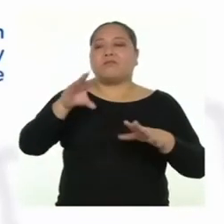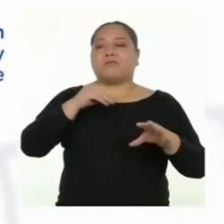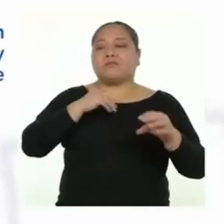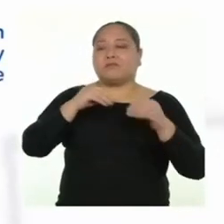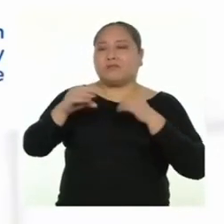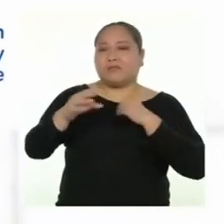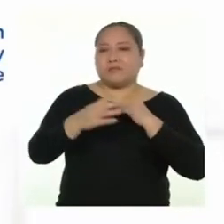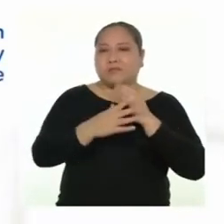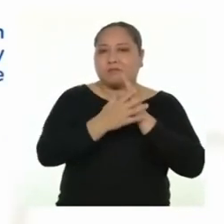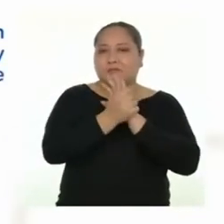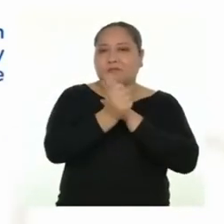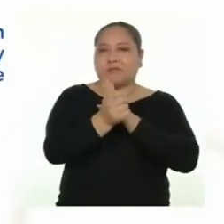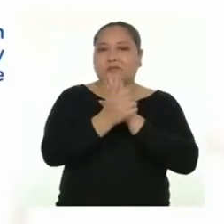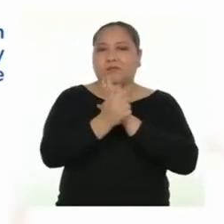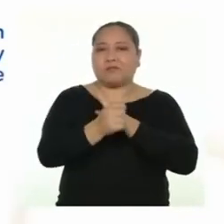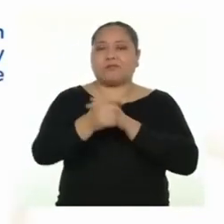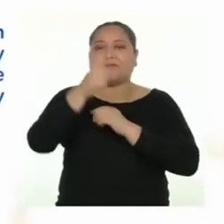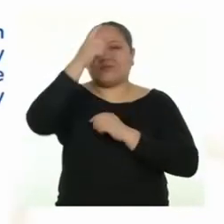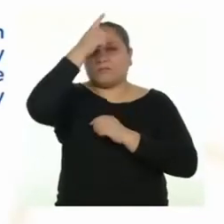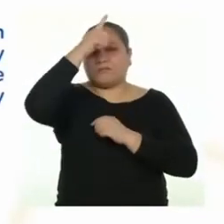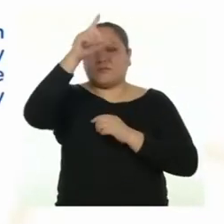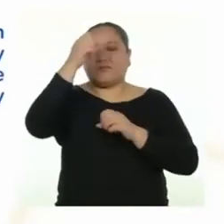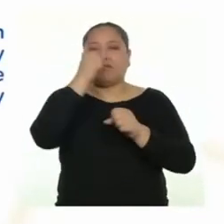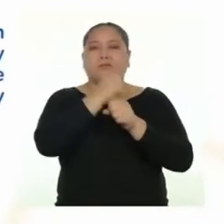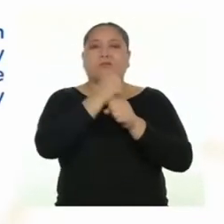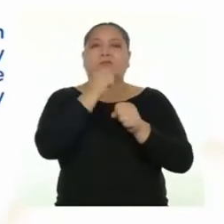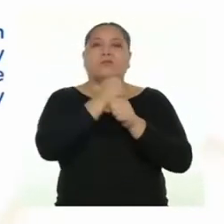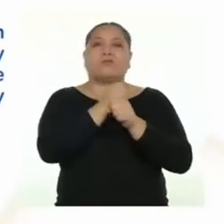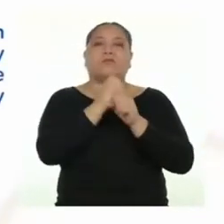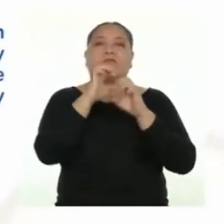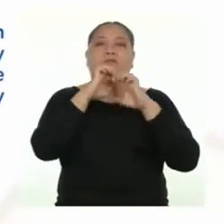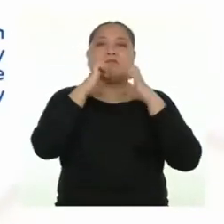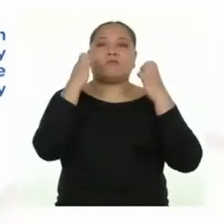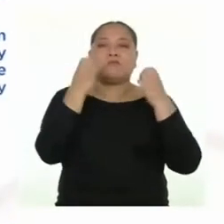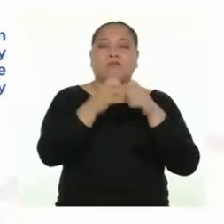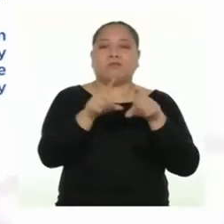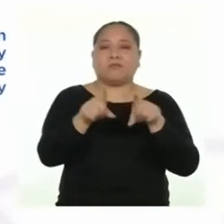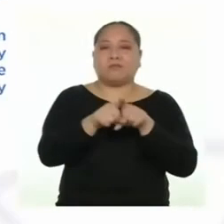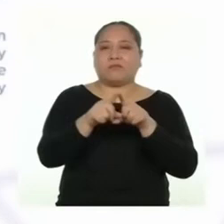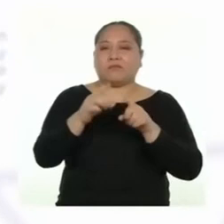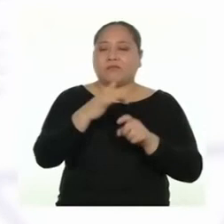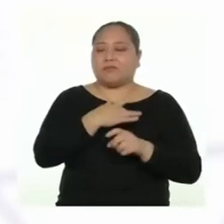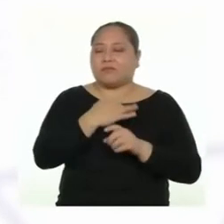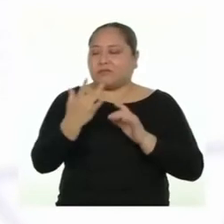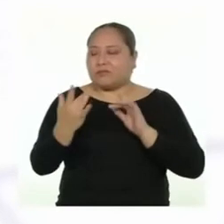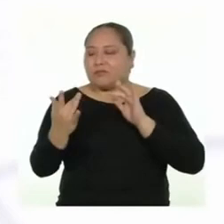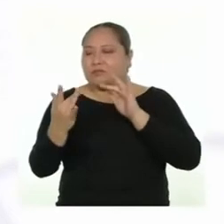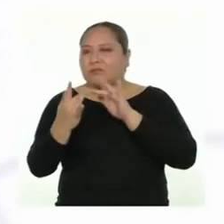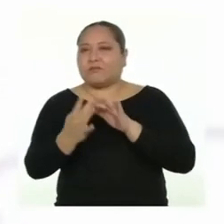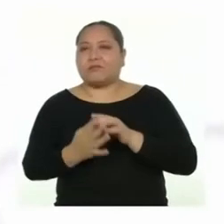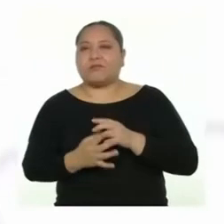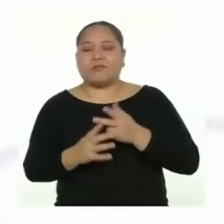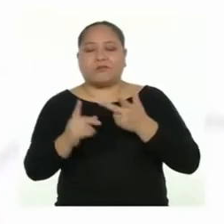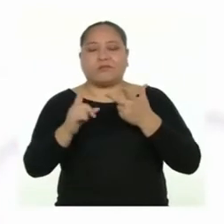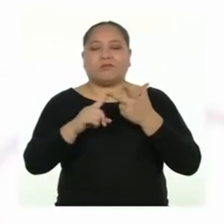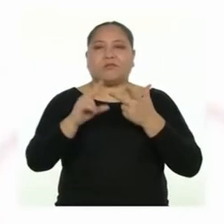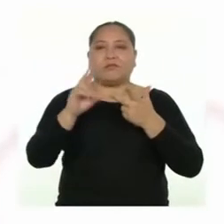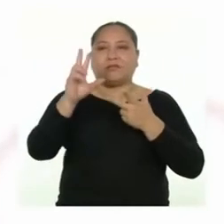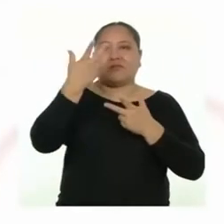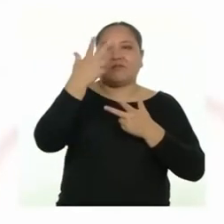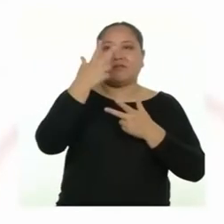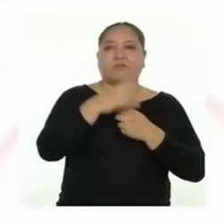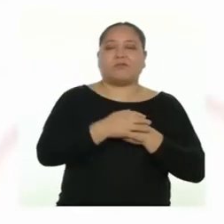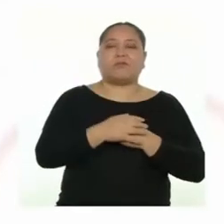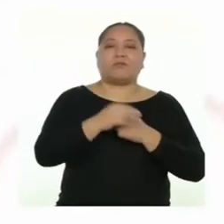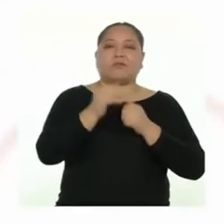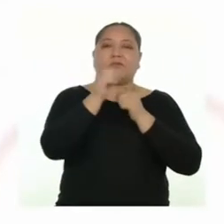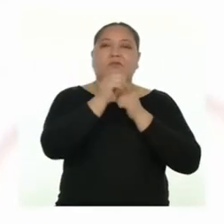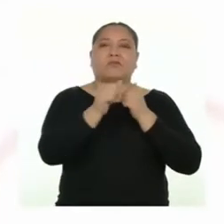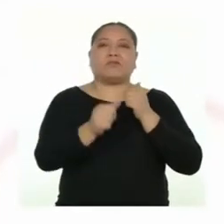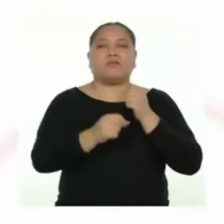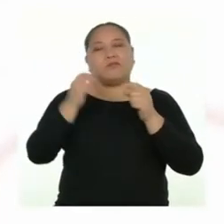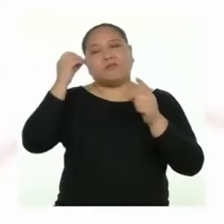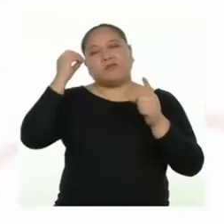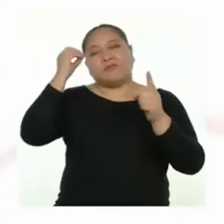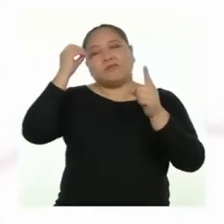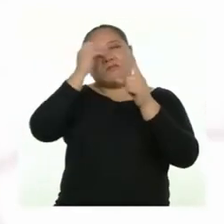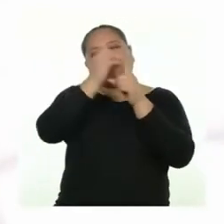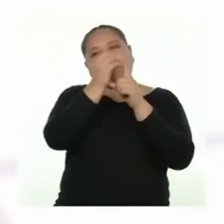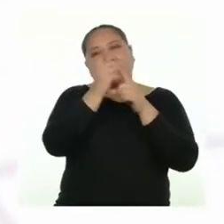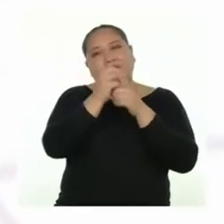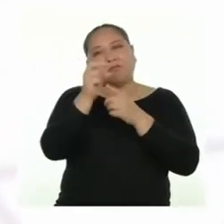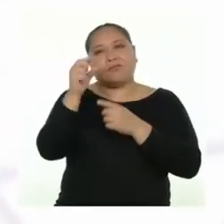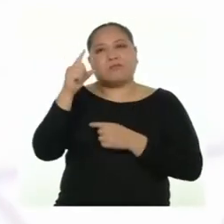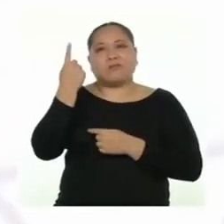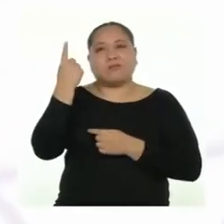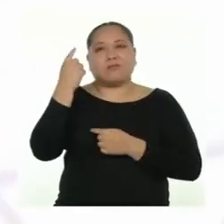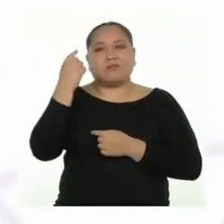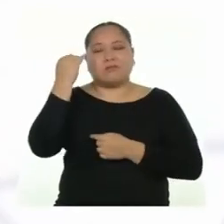habilidades como el liderazgo, el trabajo en equipo y la resiliencia. El tercer subtema es los desafíos. Y la primera